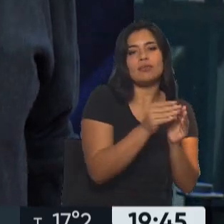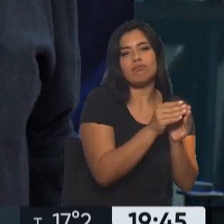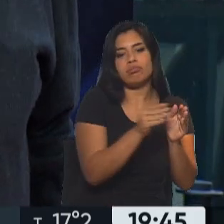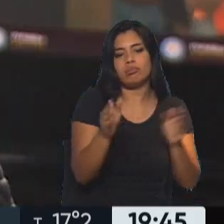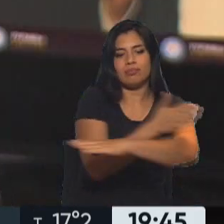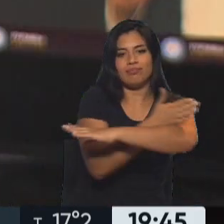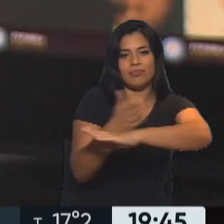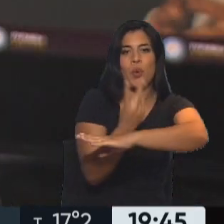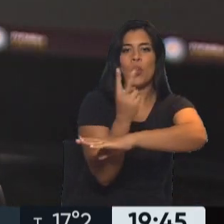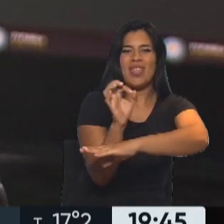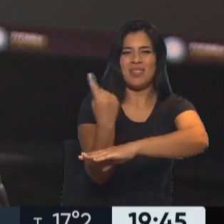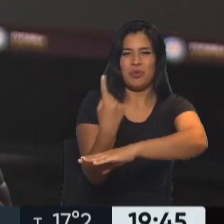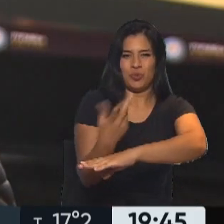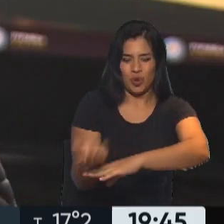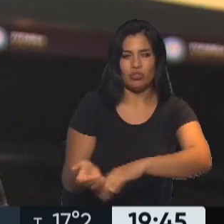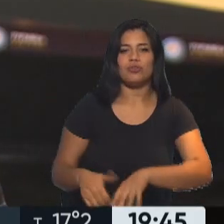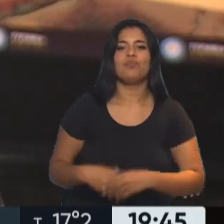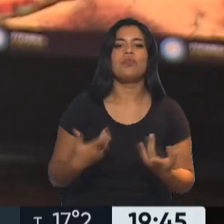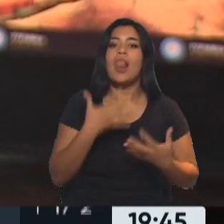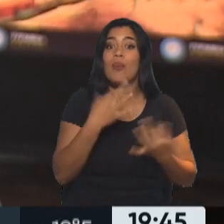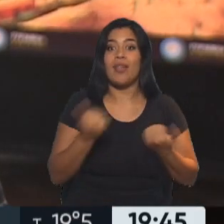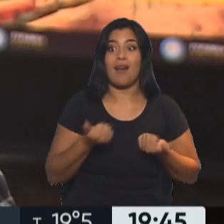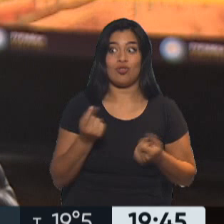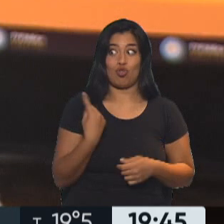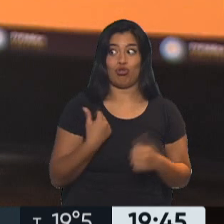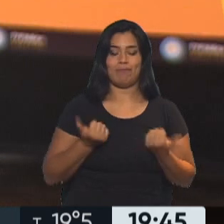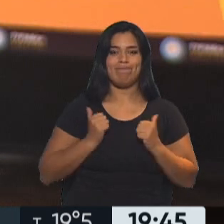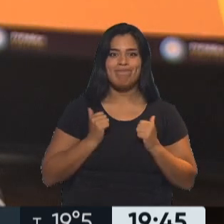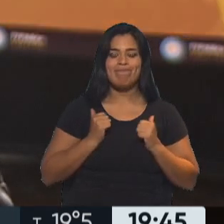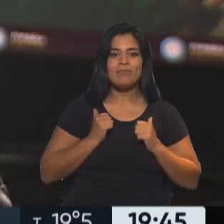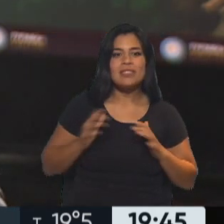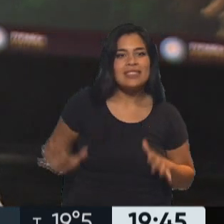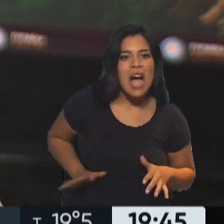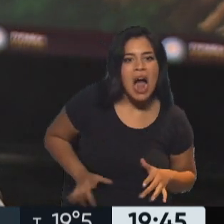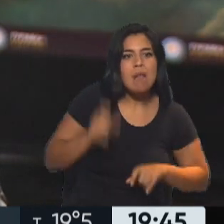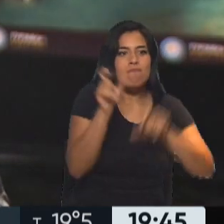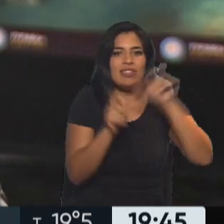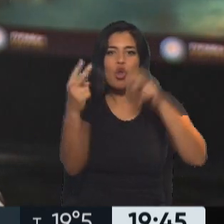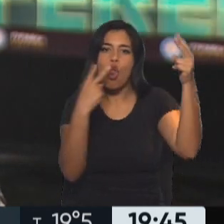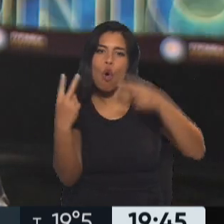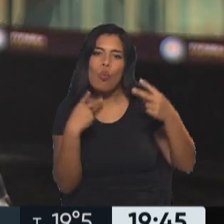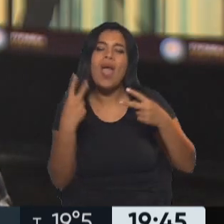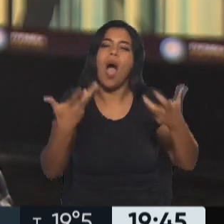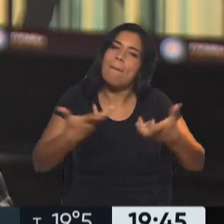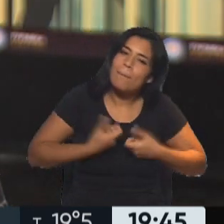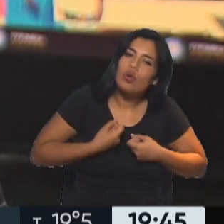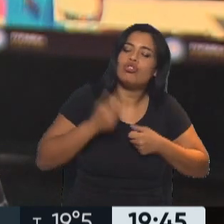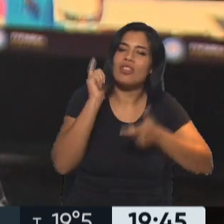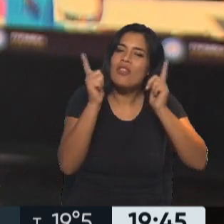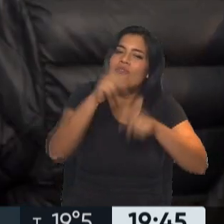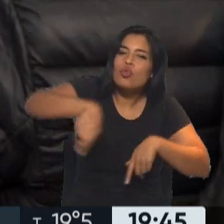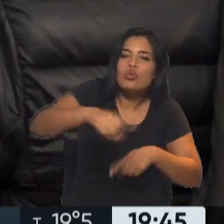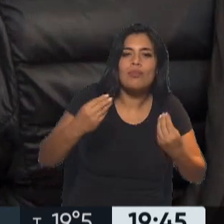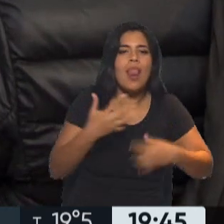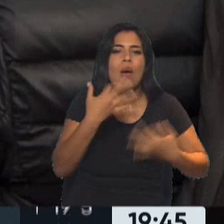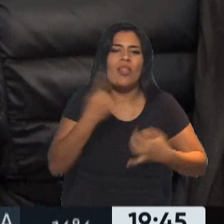es tremenda, es ganas de que la gente lo vea, que nos acompañe, que lo disfrute, porque le pusimos todo, los